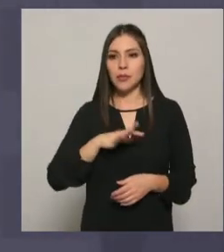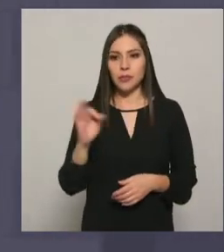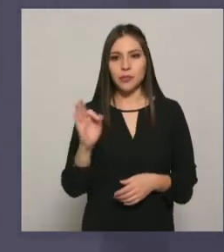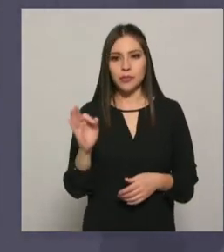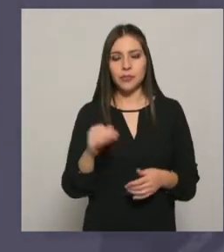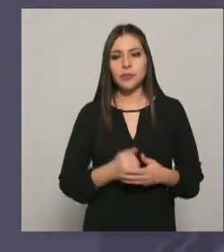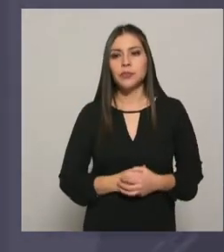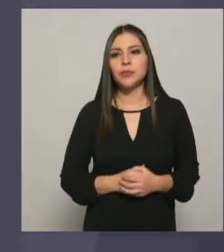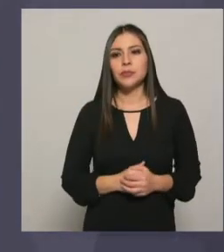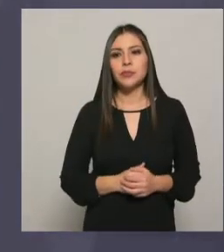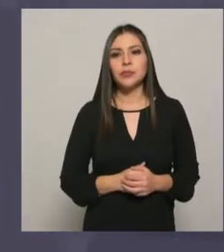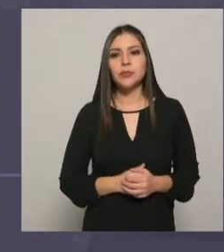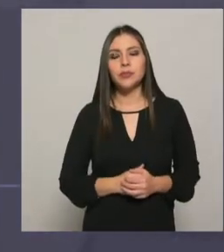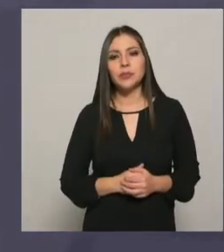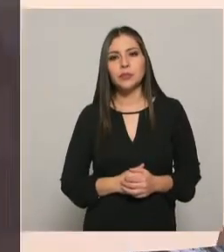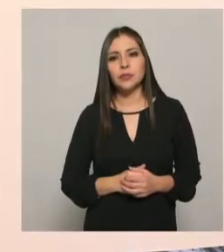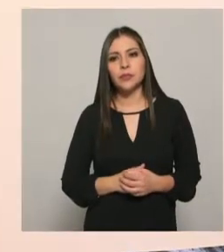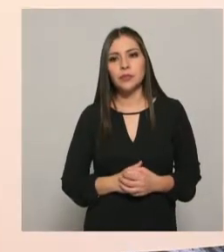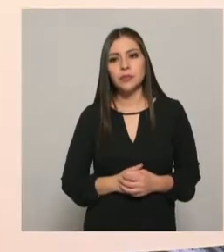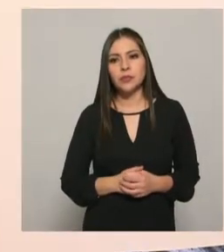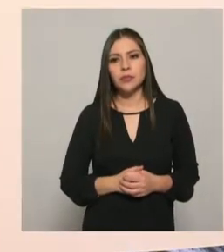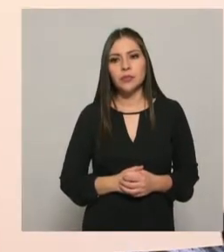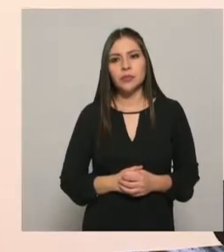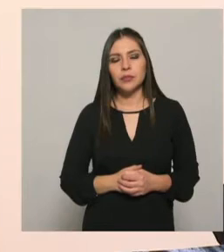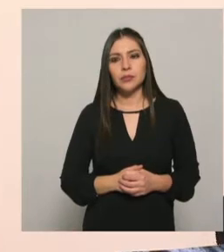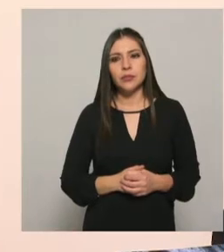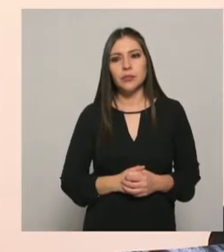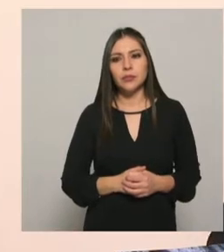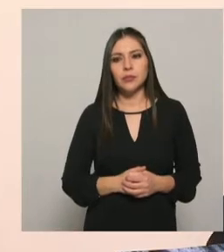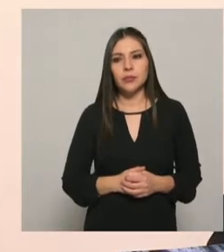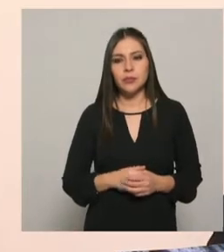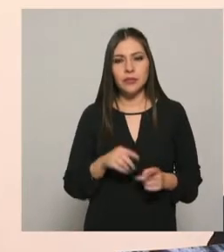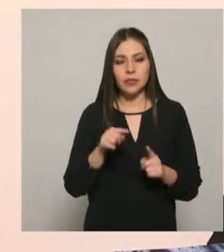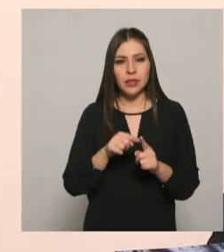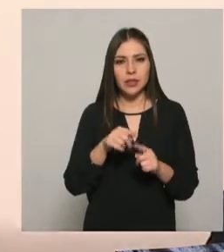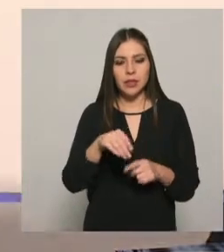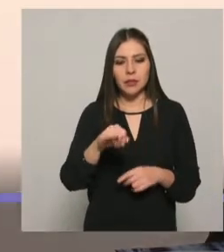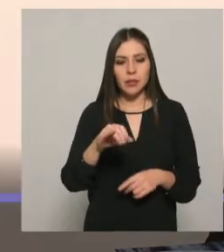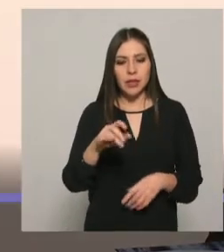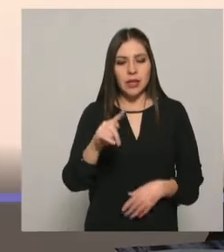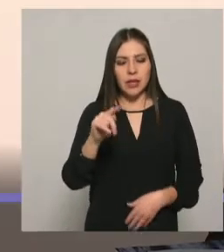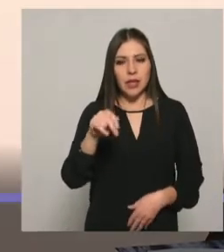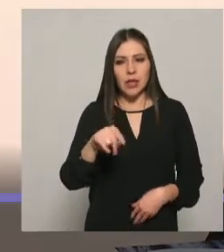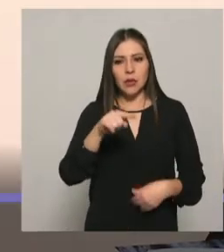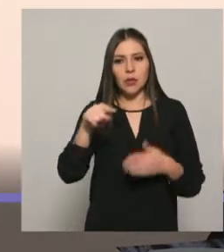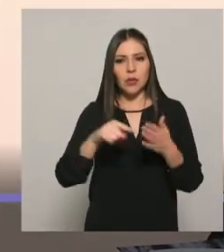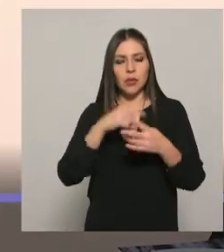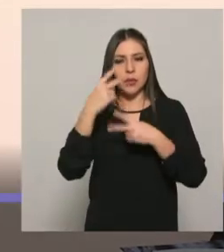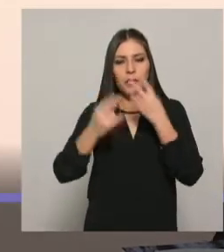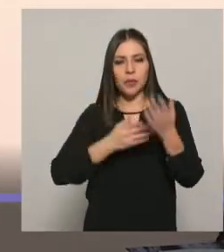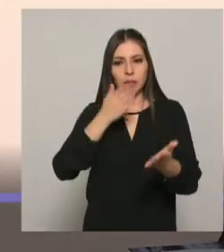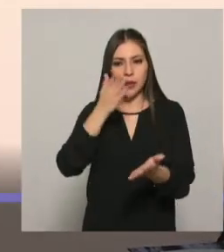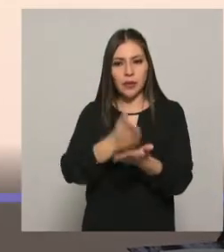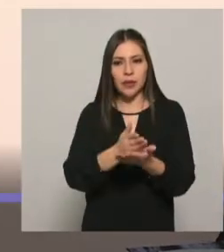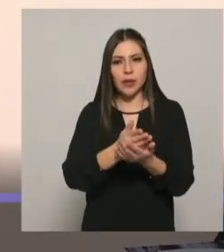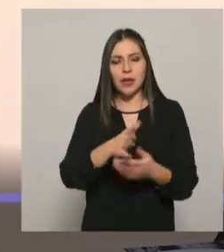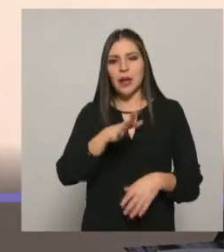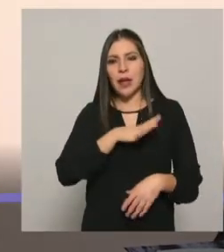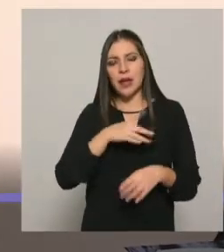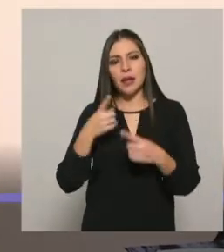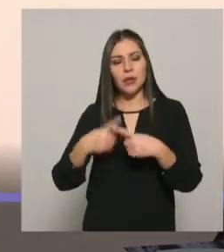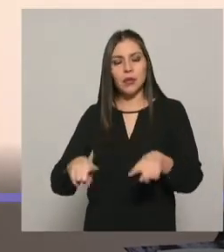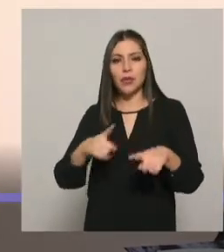El Mictlán es una de las regiones a las cuales van. Ya vimos Tlalocan, Mictlán. Hay